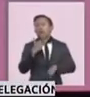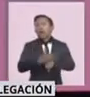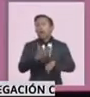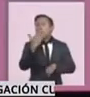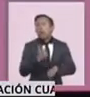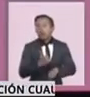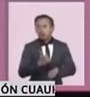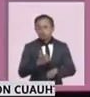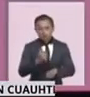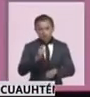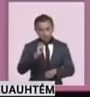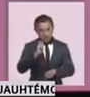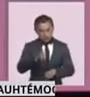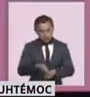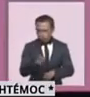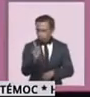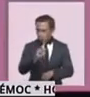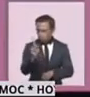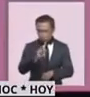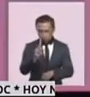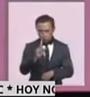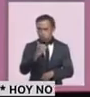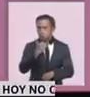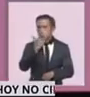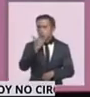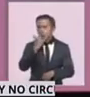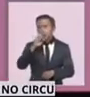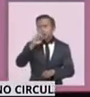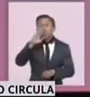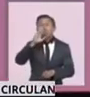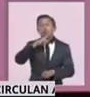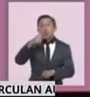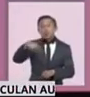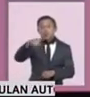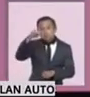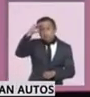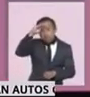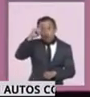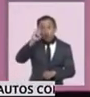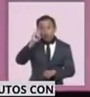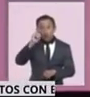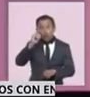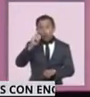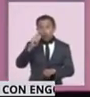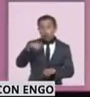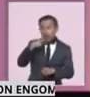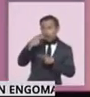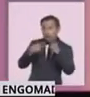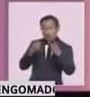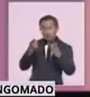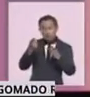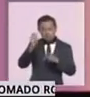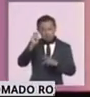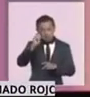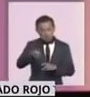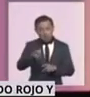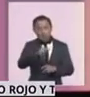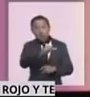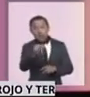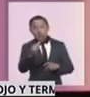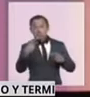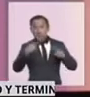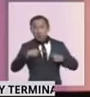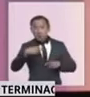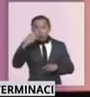decir, debería haber una pregunta de usted se enteró de tal evento, a partir de ahí cambió su opinión por el presidente